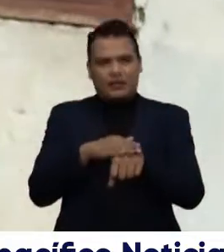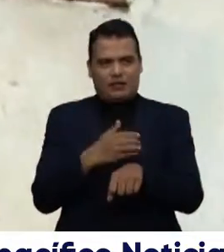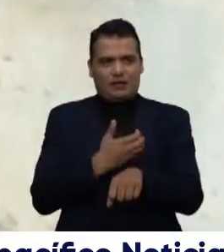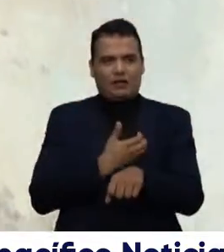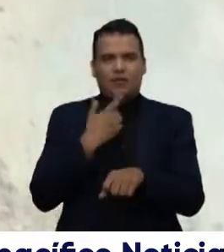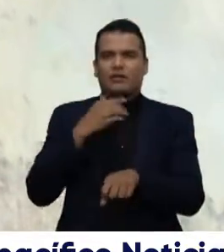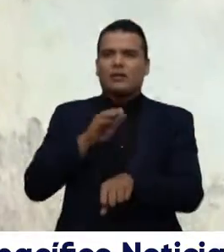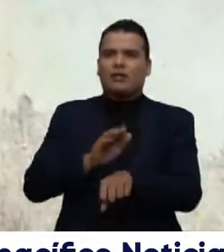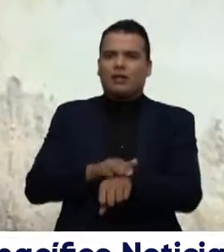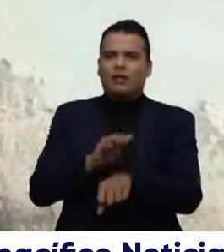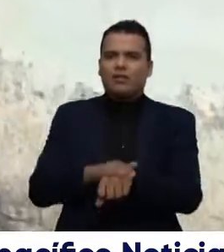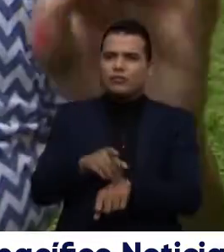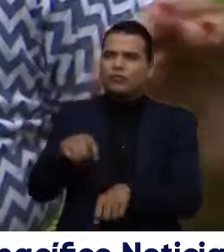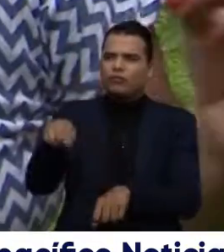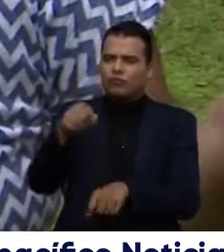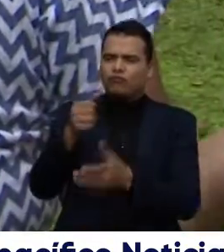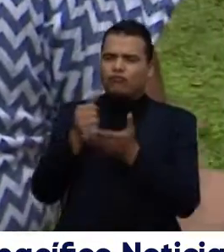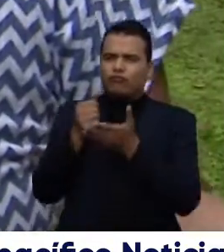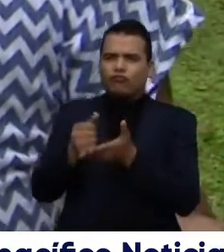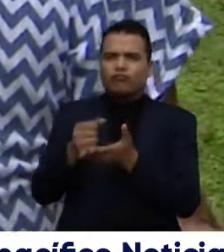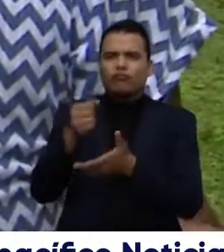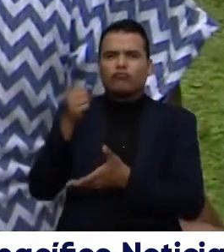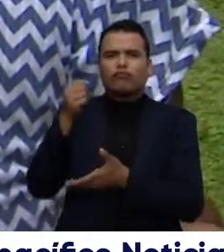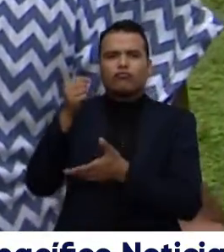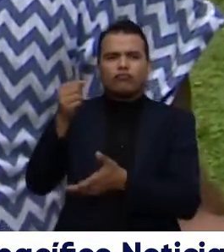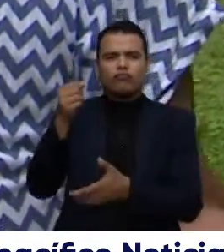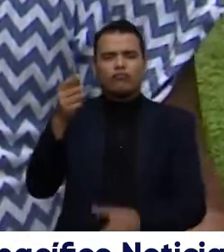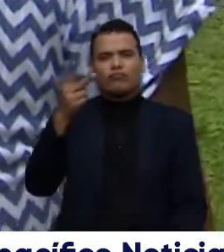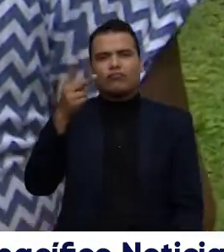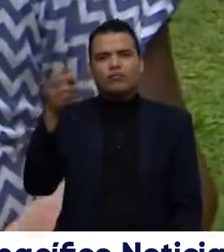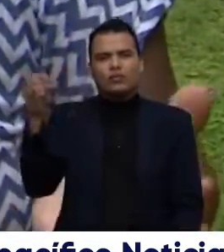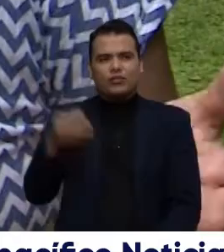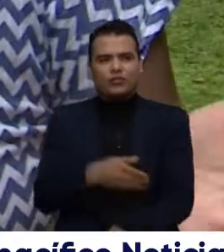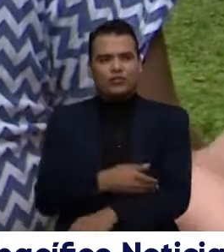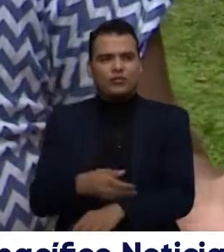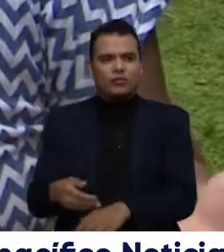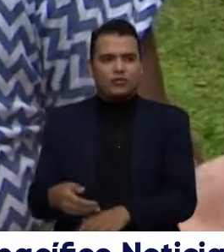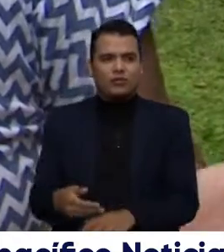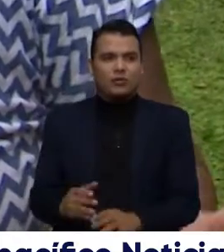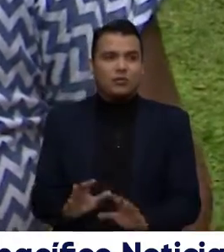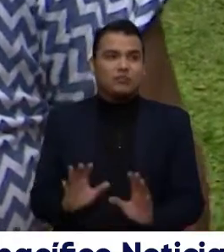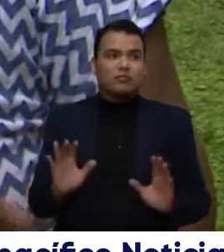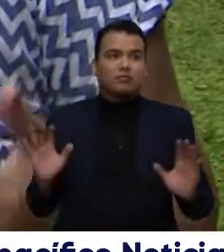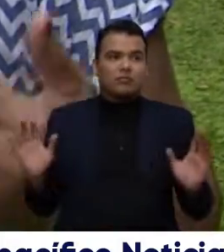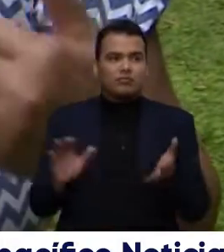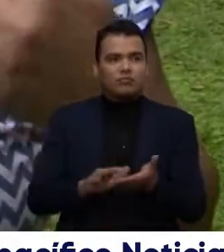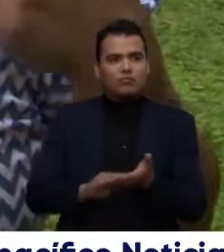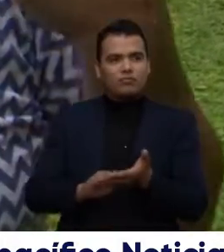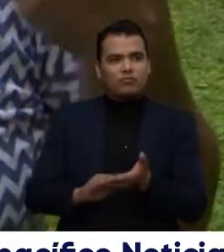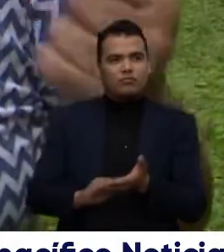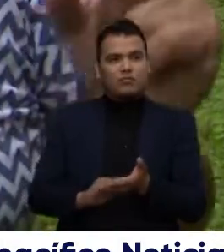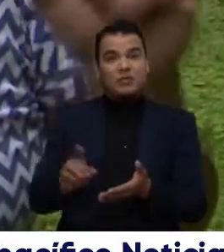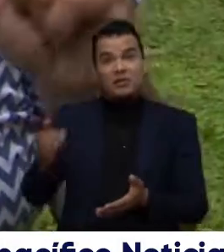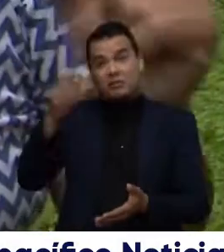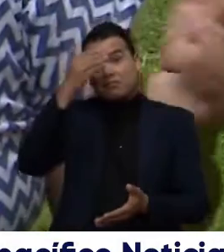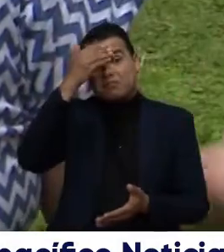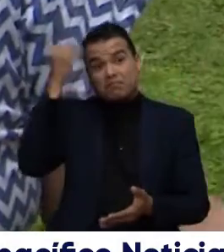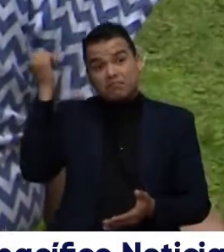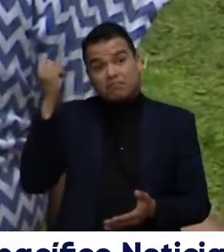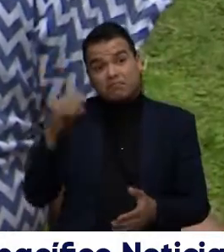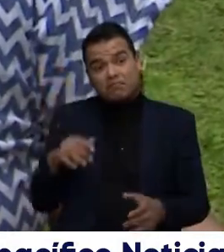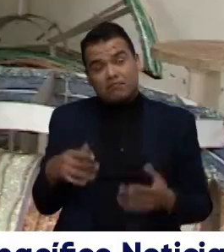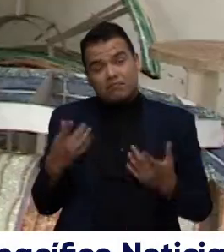nos daba 200 millones, pero desafortunadamente no sabemos qué pasó, como que se le olvidó dejar